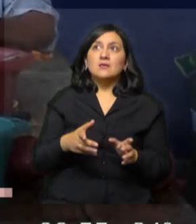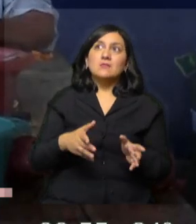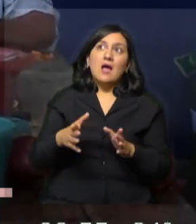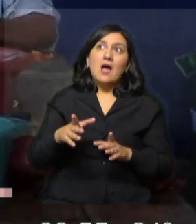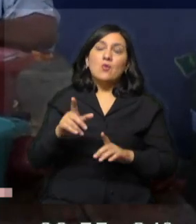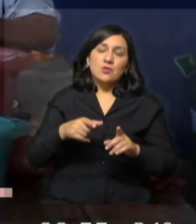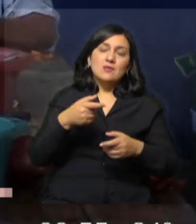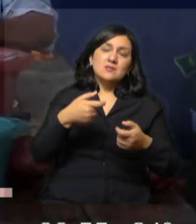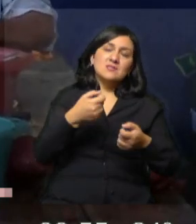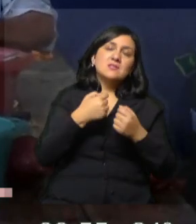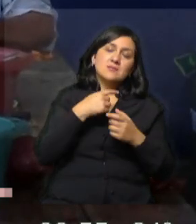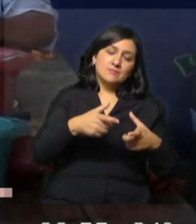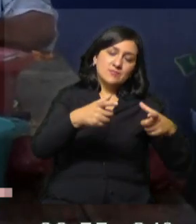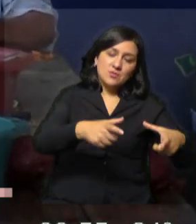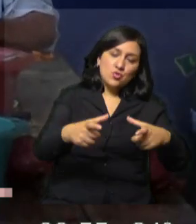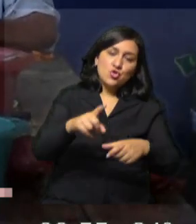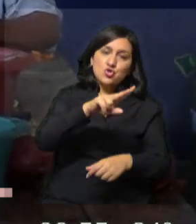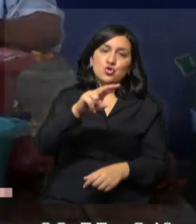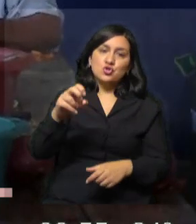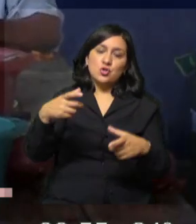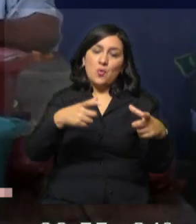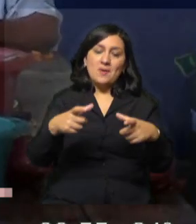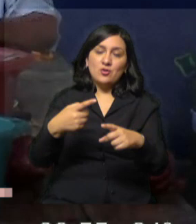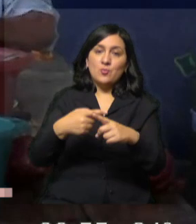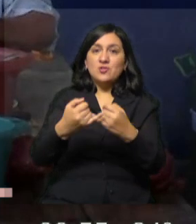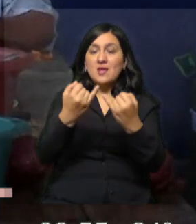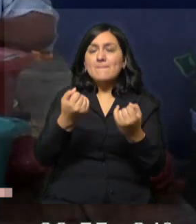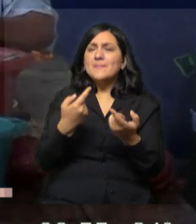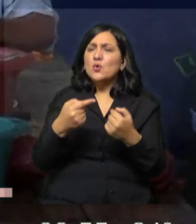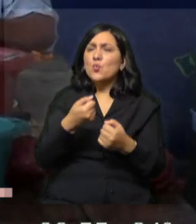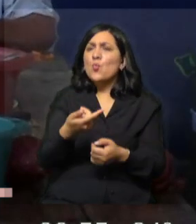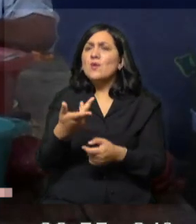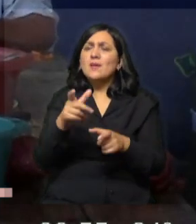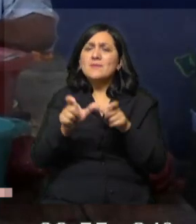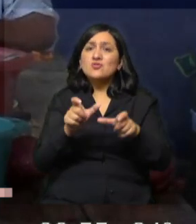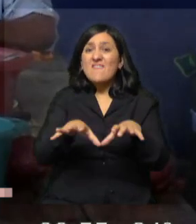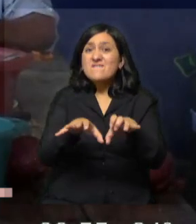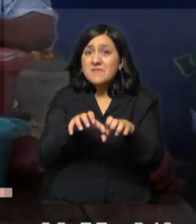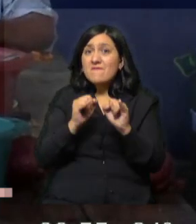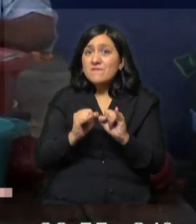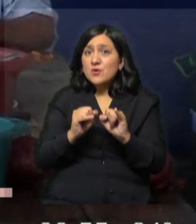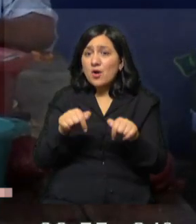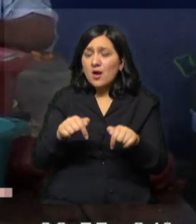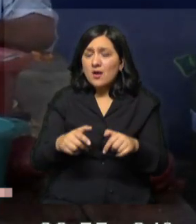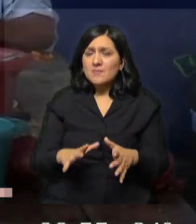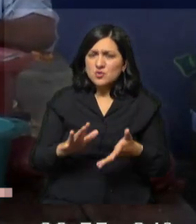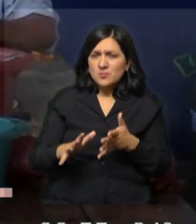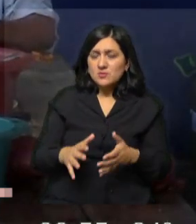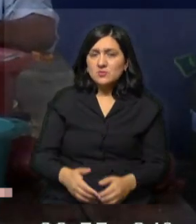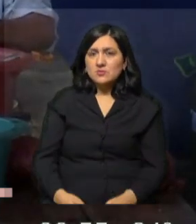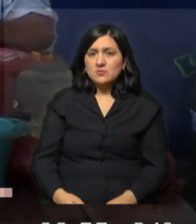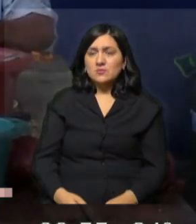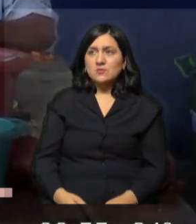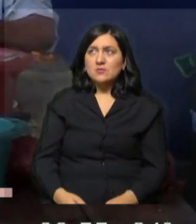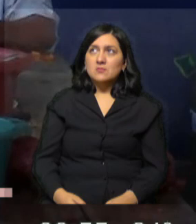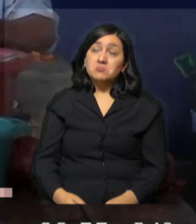sirven unas 200 porciones, en invierno todo me contabas que aumenta, pero ¿cuántas personas viven aquí en el barrio? El barrio en sí